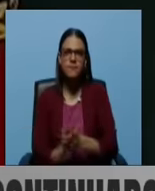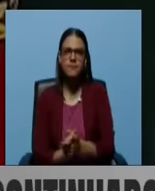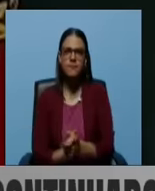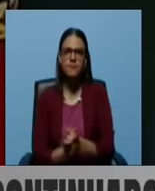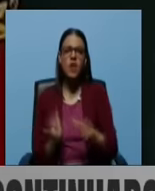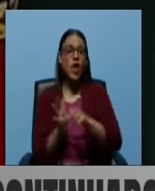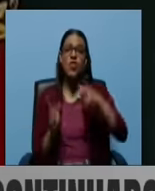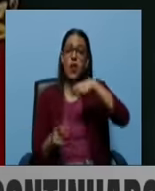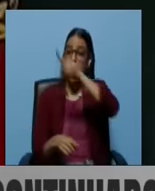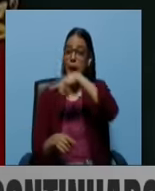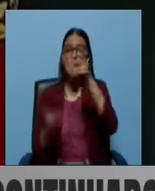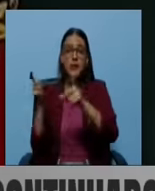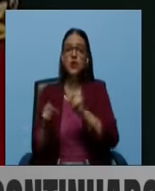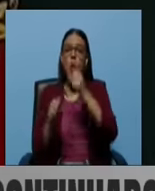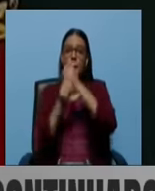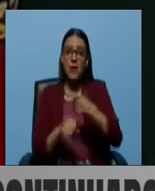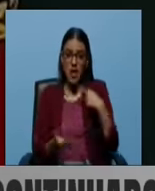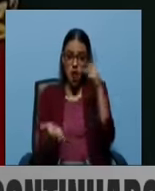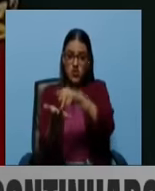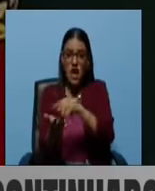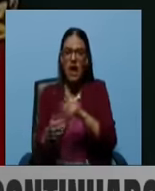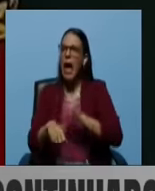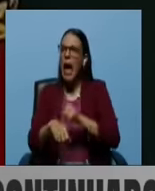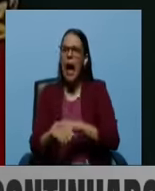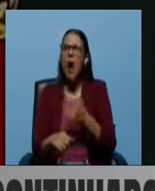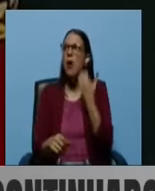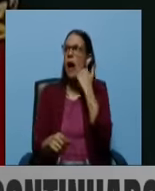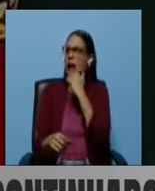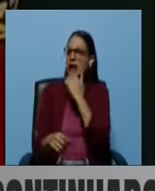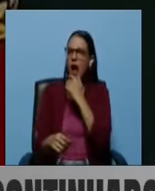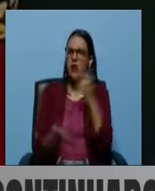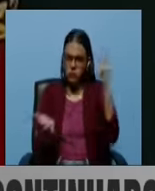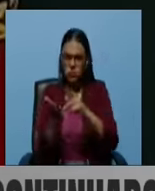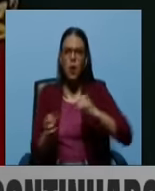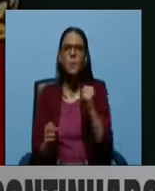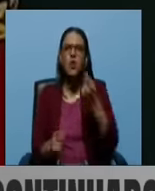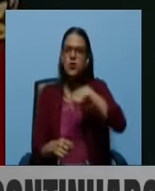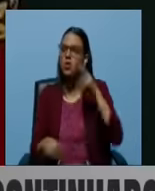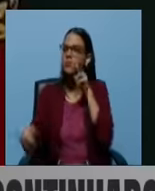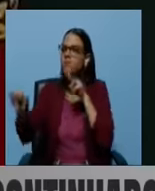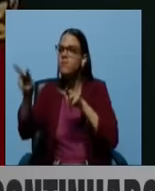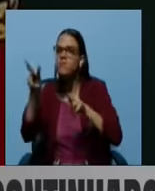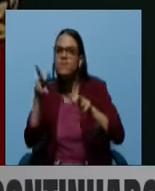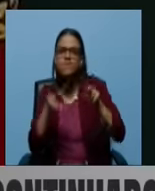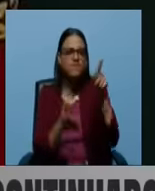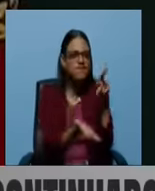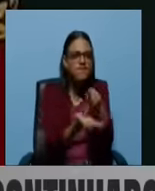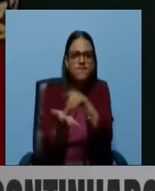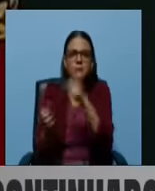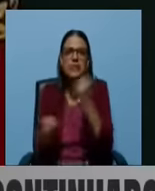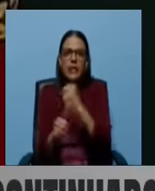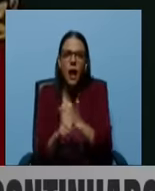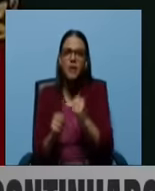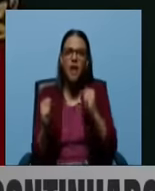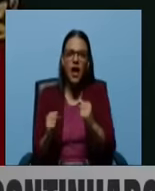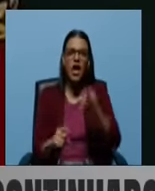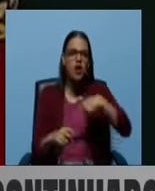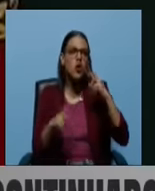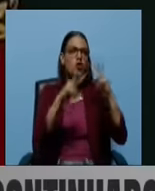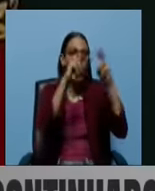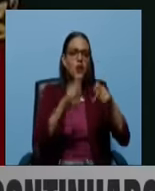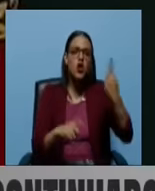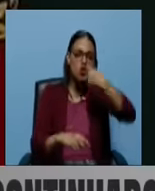Donde nadie nos espera, nos espera a la hora que nadie espere que vamos para allá, ahí nos presentamos. Para chequear